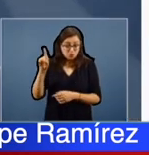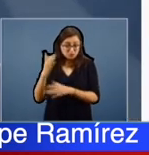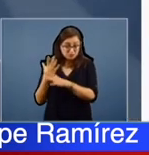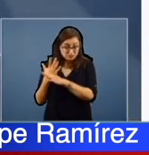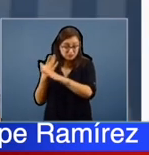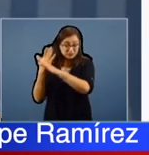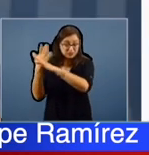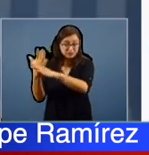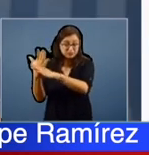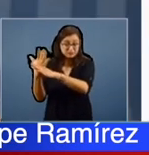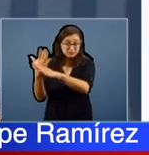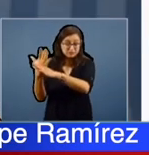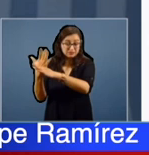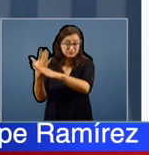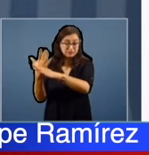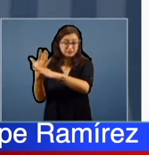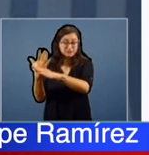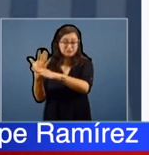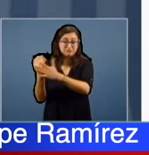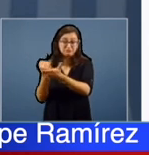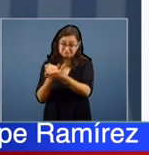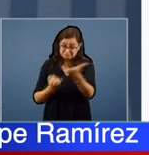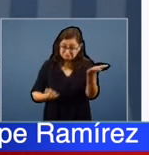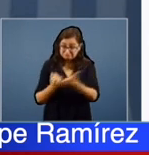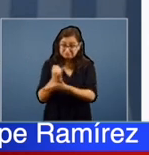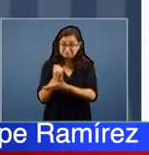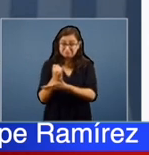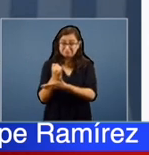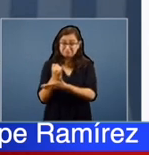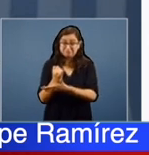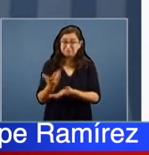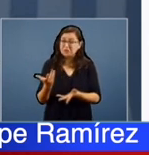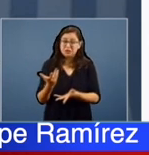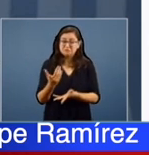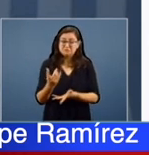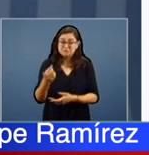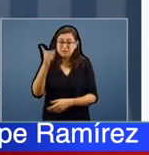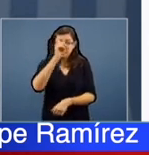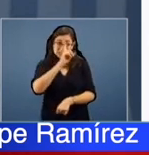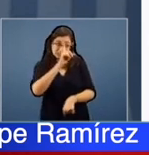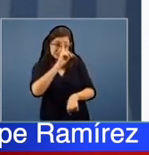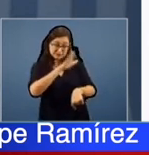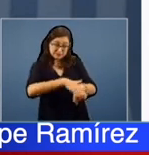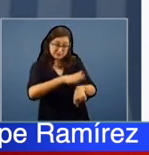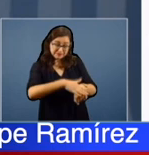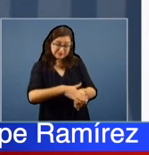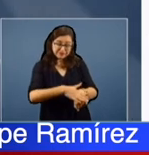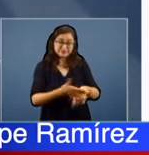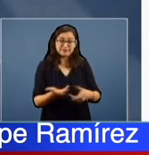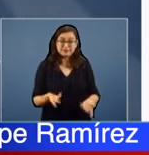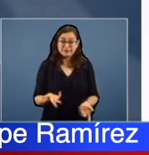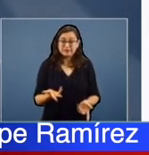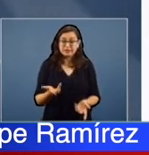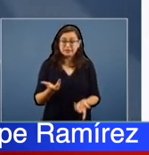fue un, más que una resolución, es una recomendación que se acató por la Secretaría de Gobernación